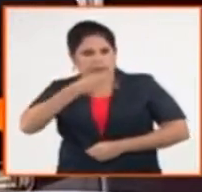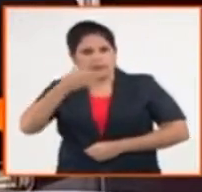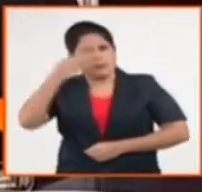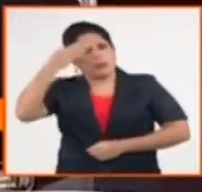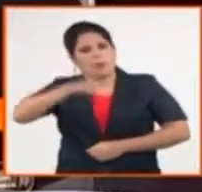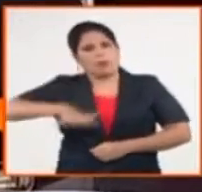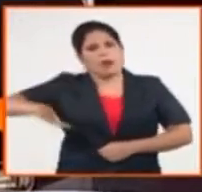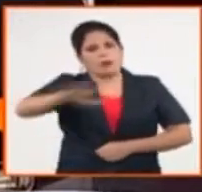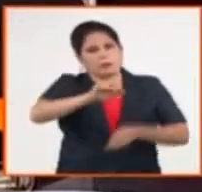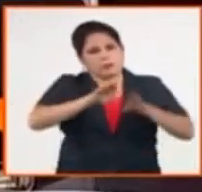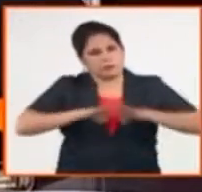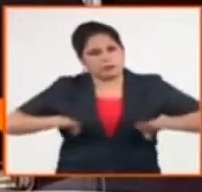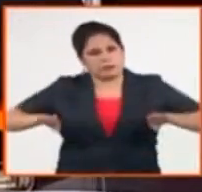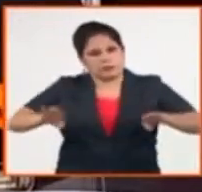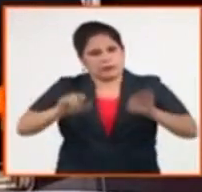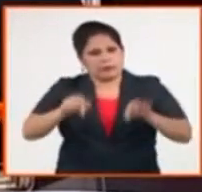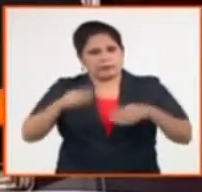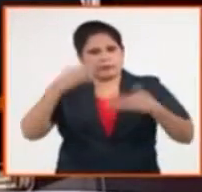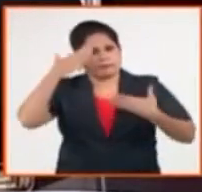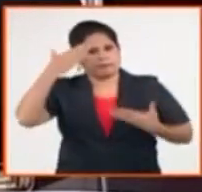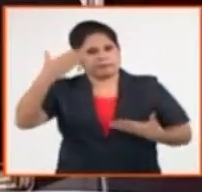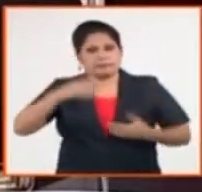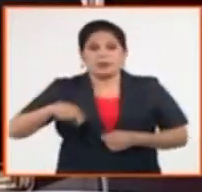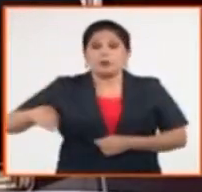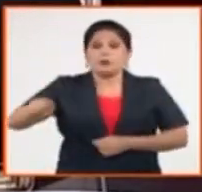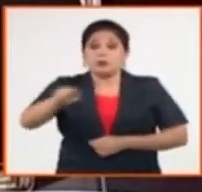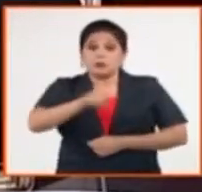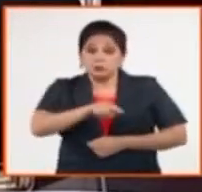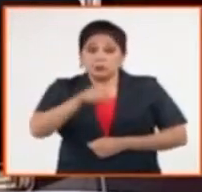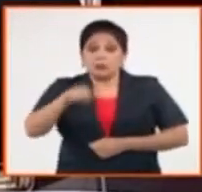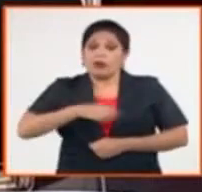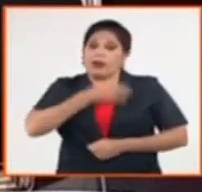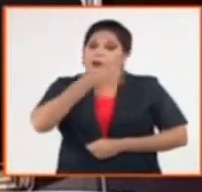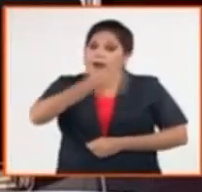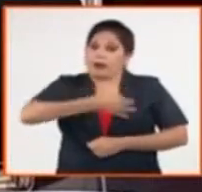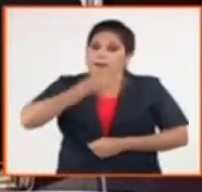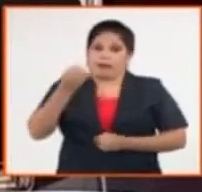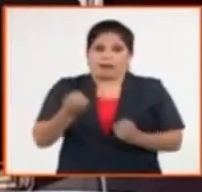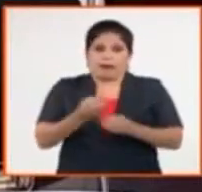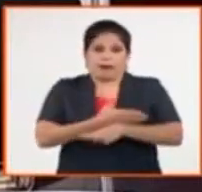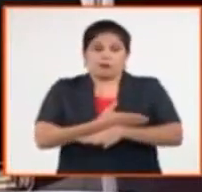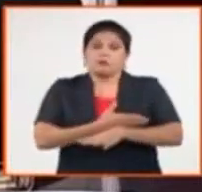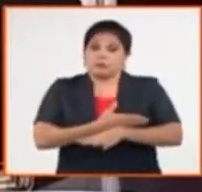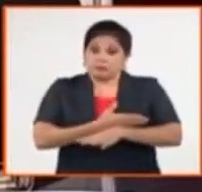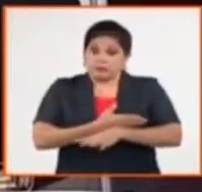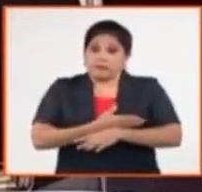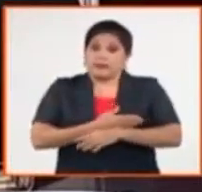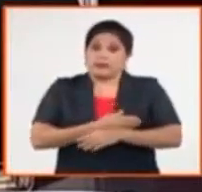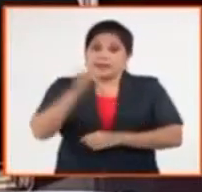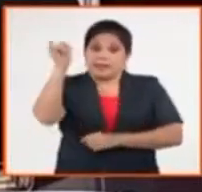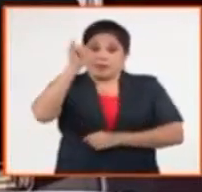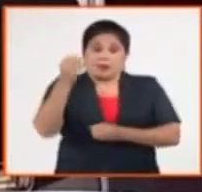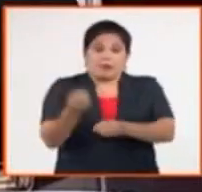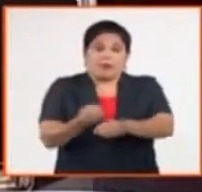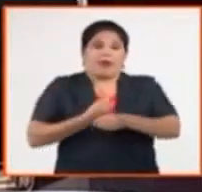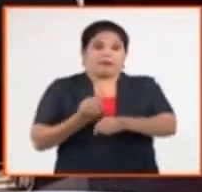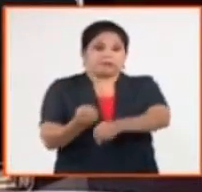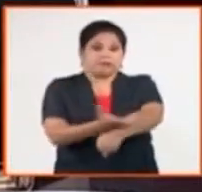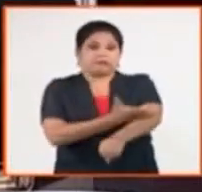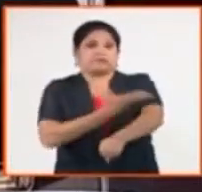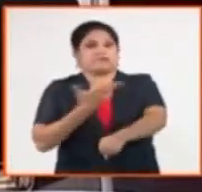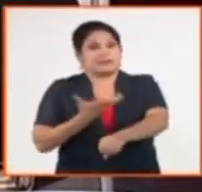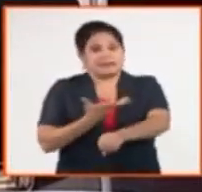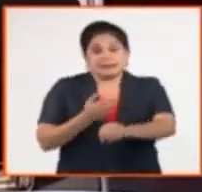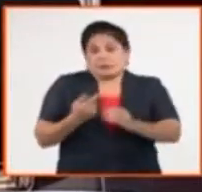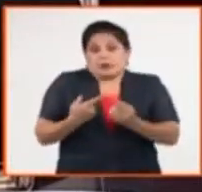en esta mesa redonda. Sin duda, imágenes como esta siempre nos dejan una